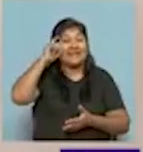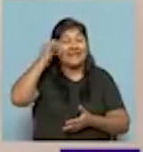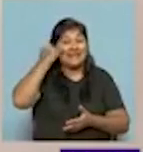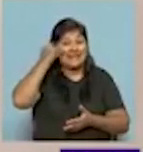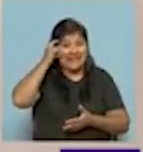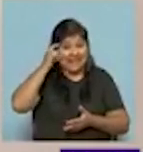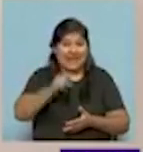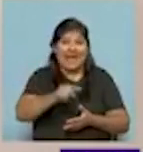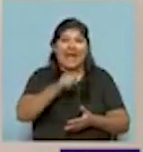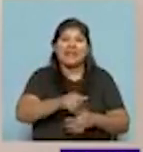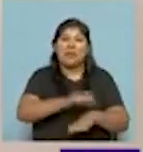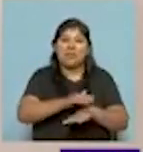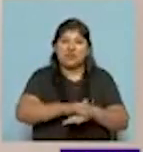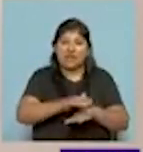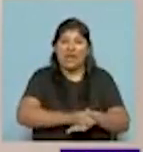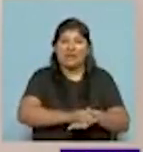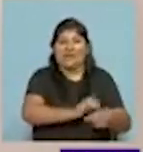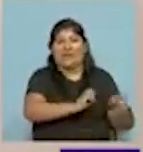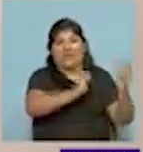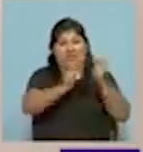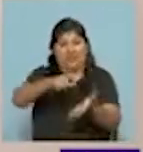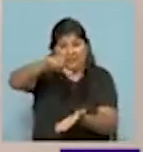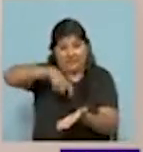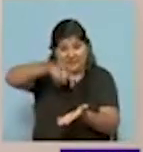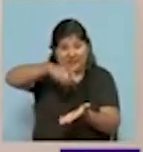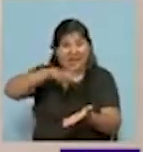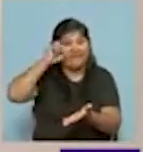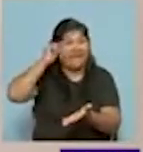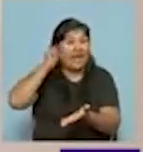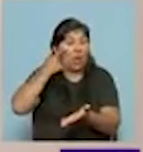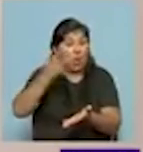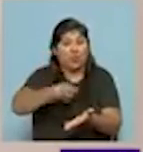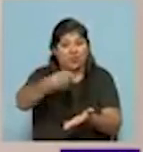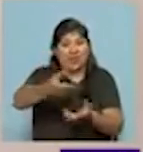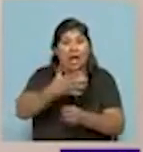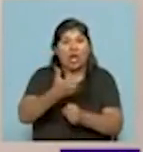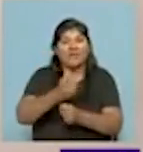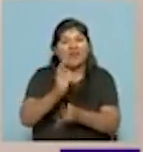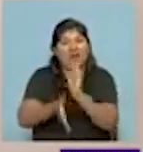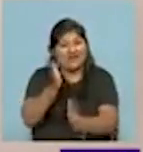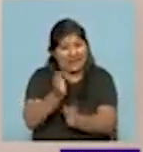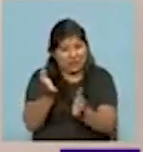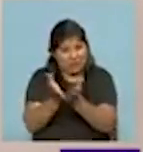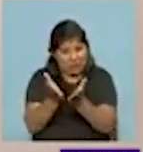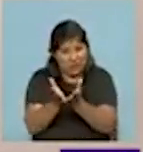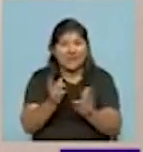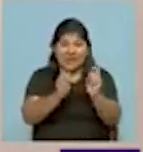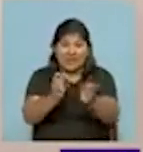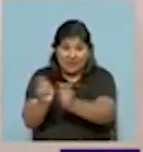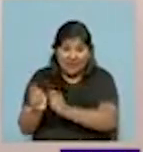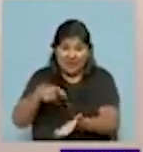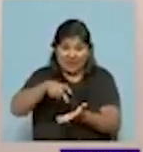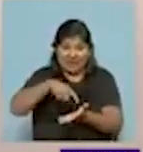jujuy para hablar de la tarea que empieza intensamente mañana 6 de febrero